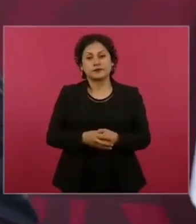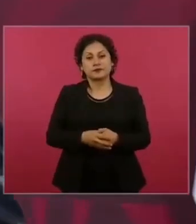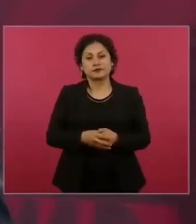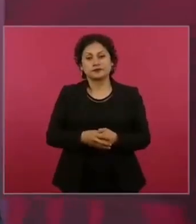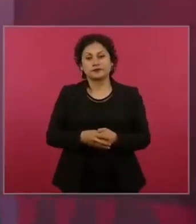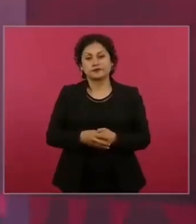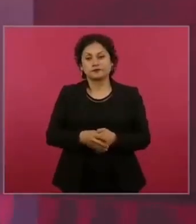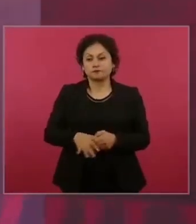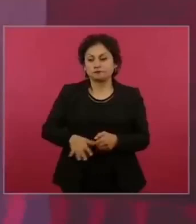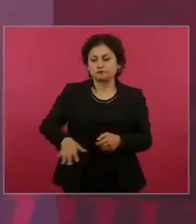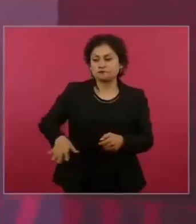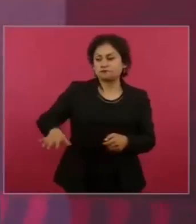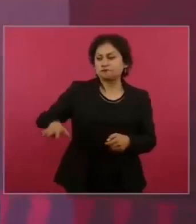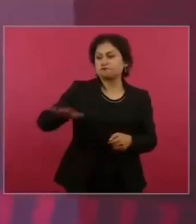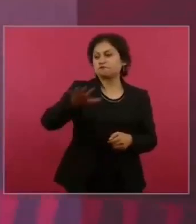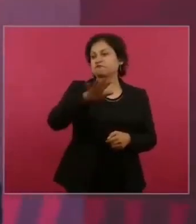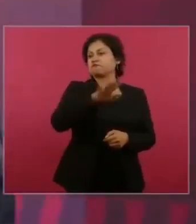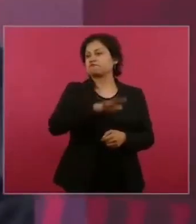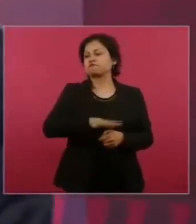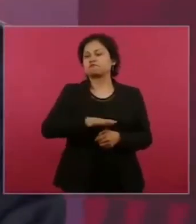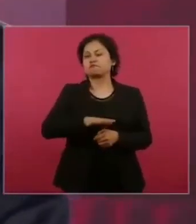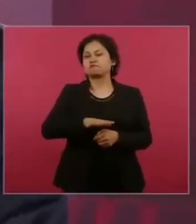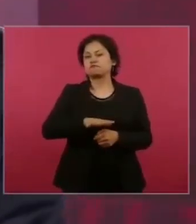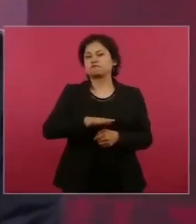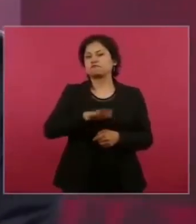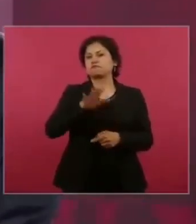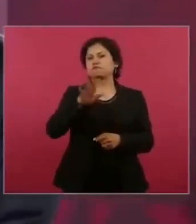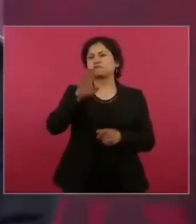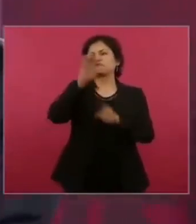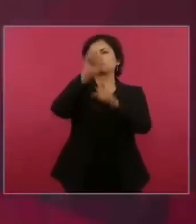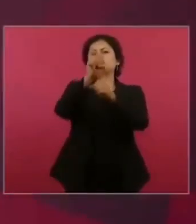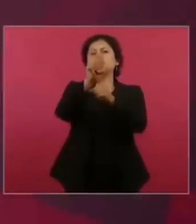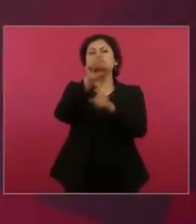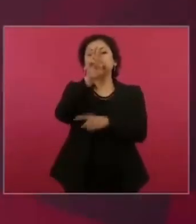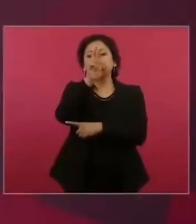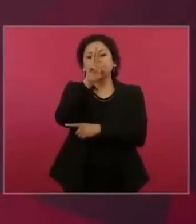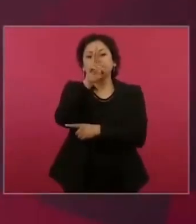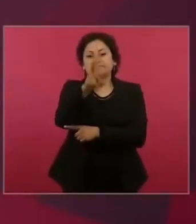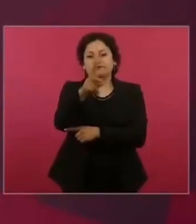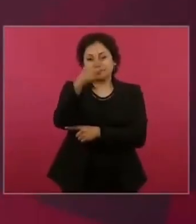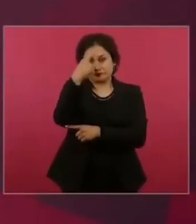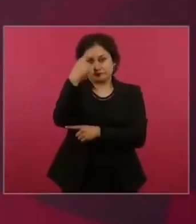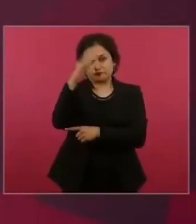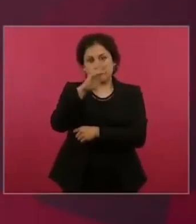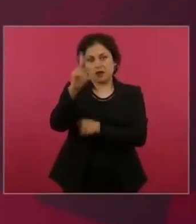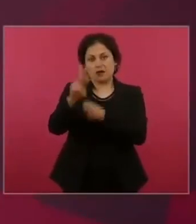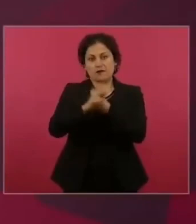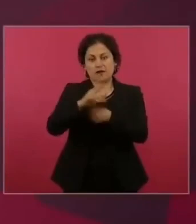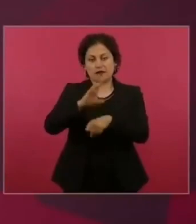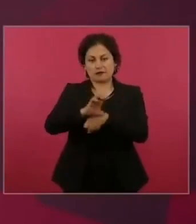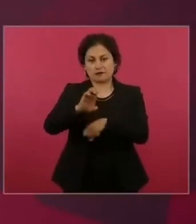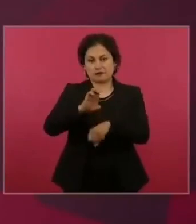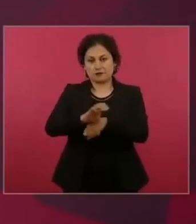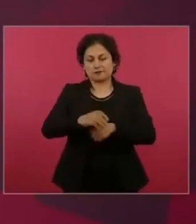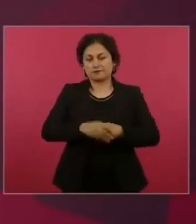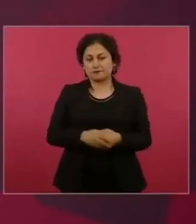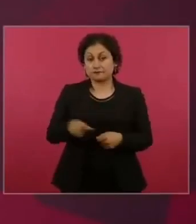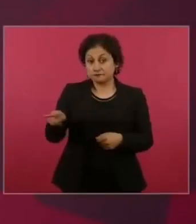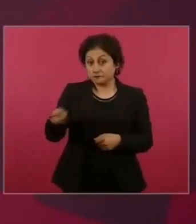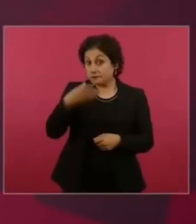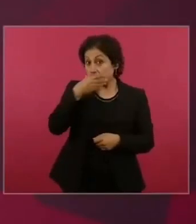un mejor destino para Colombia y su pueblo fue cobardemente